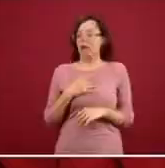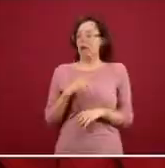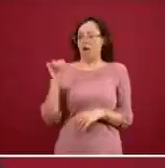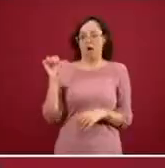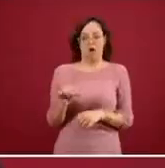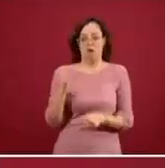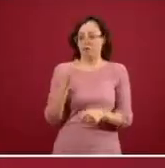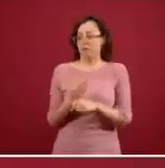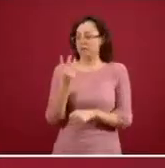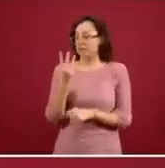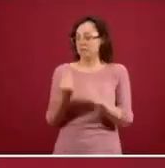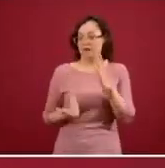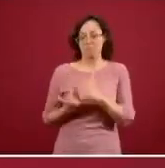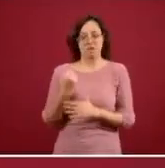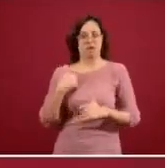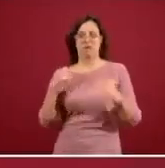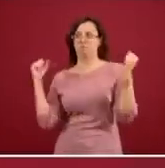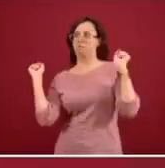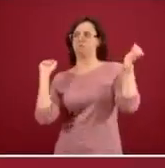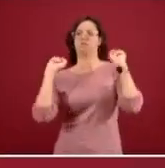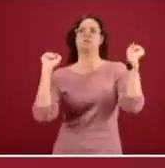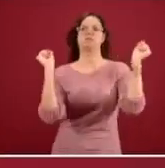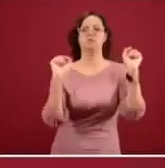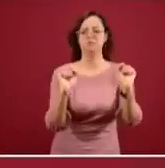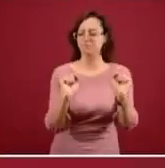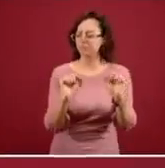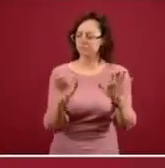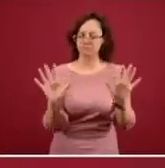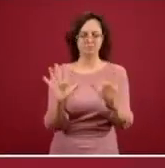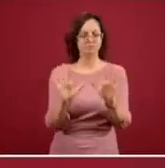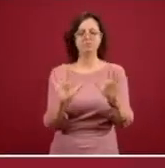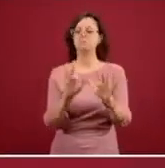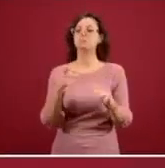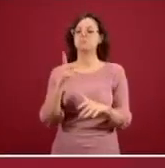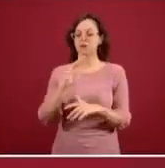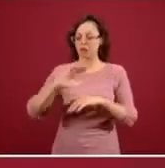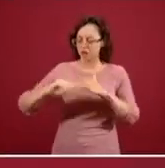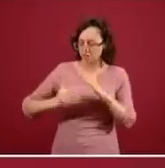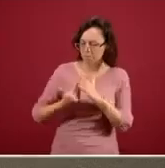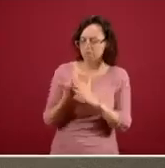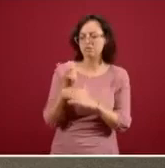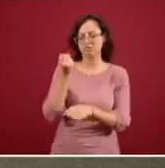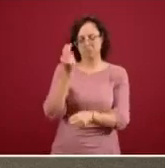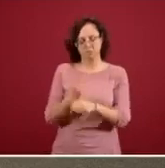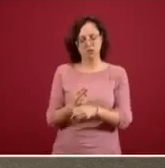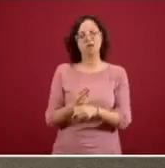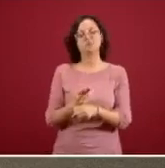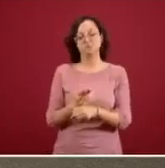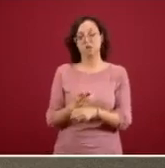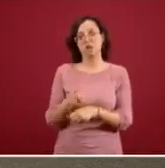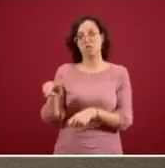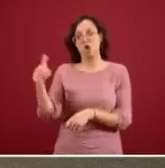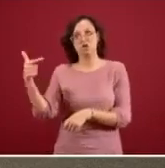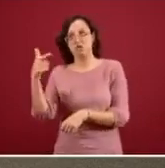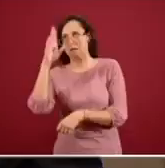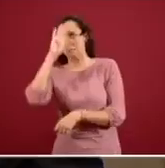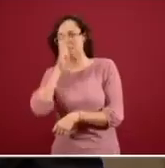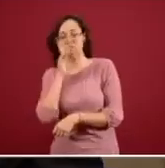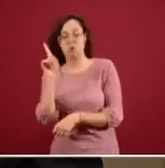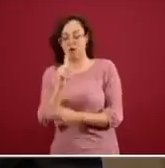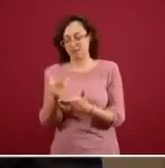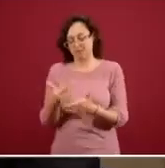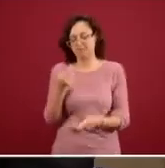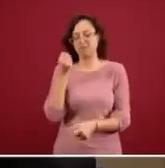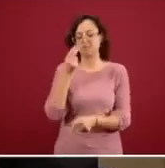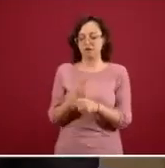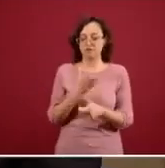ese momento a atención médica, pero sí en cuanto amanezca, que no se espere a que den las 12 del día, en cuanto amanezca, que acuda a una